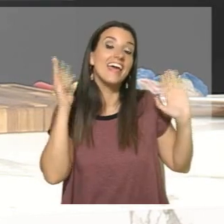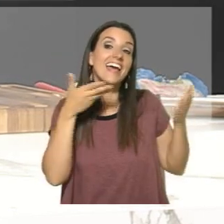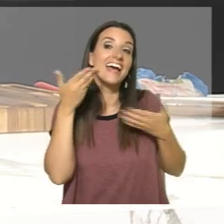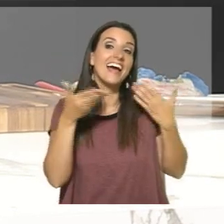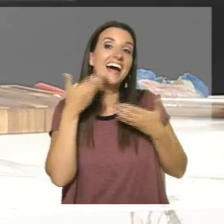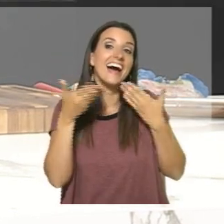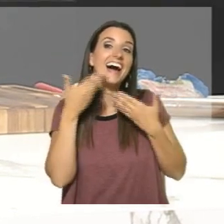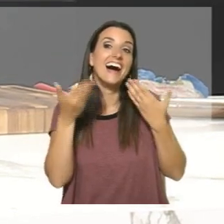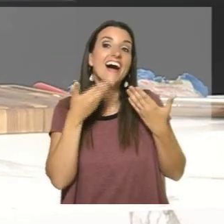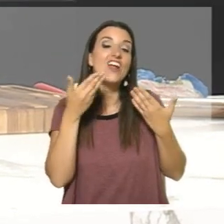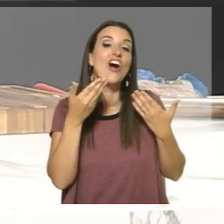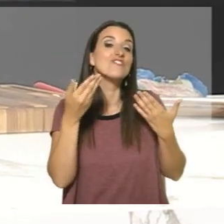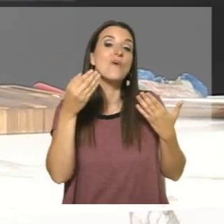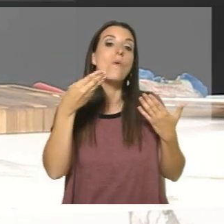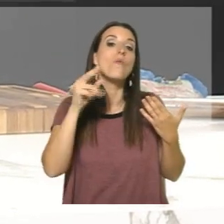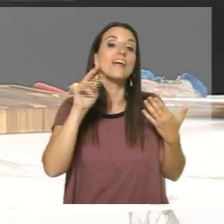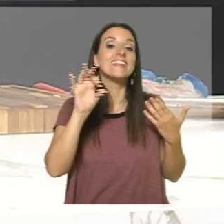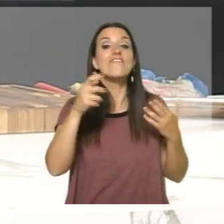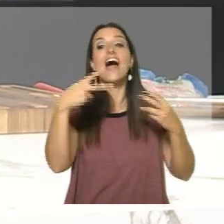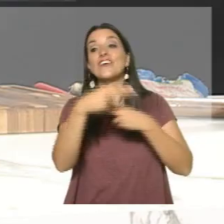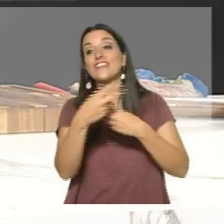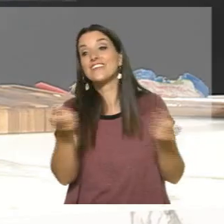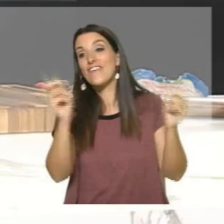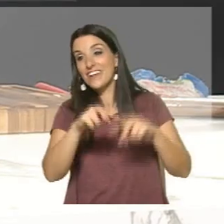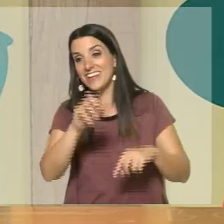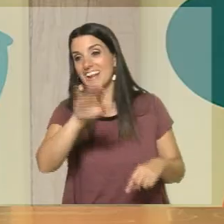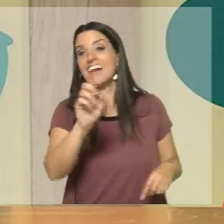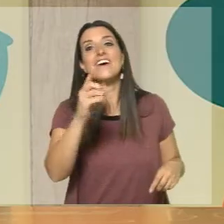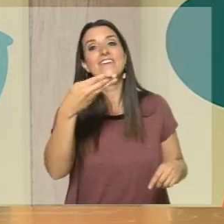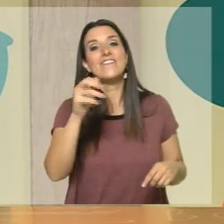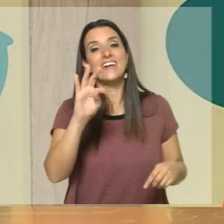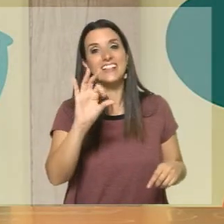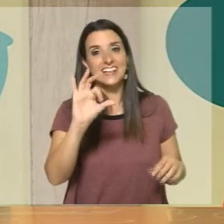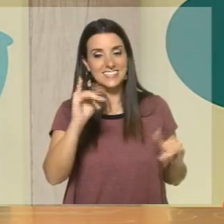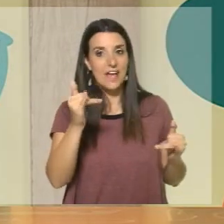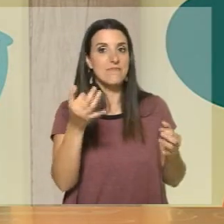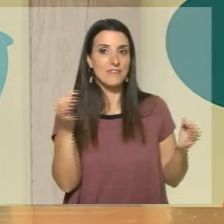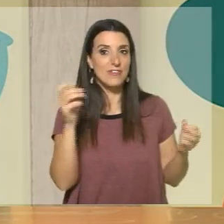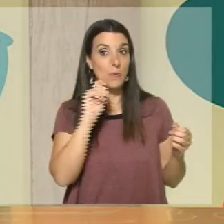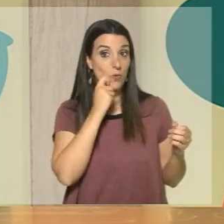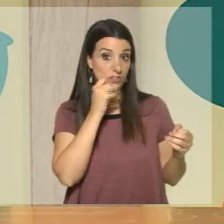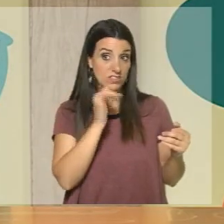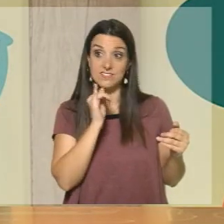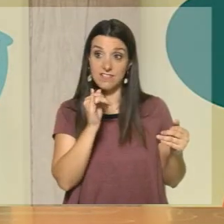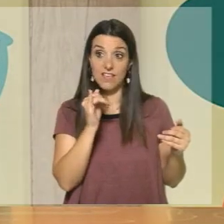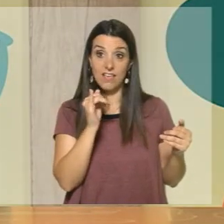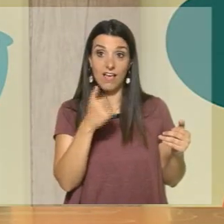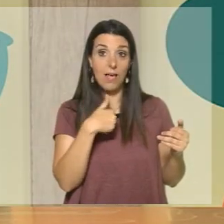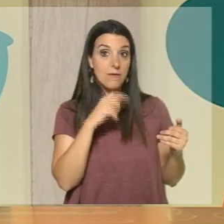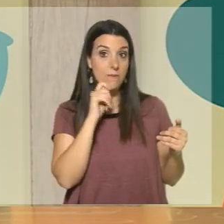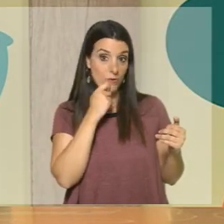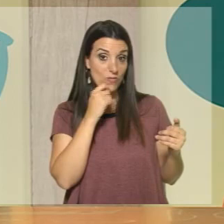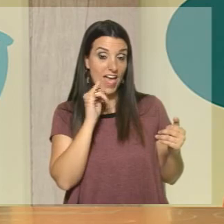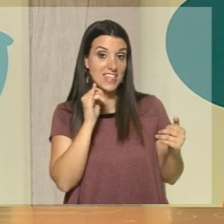No sé, buitres. Vamos a la tanda, Rubén, y ya volvemos. Buitres, sí, perfecto. Con buitres vamos. Bien, sí. A mí me parece.